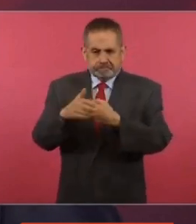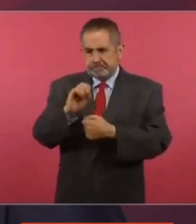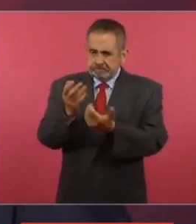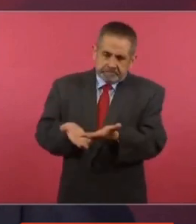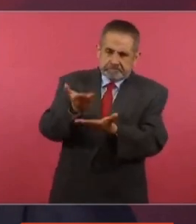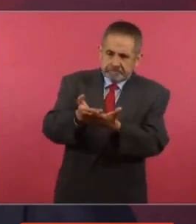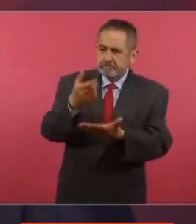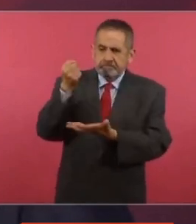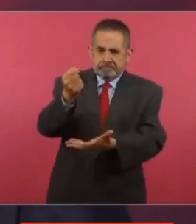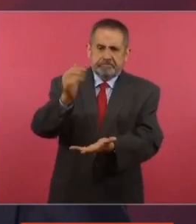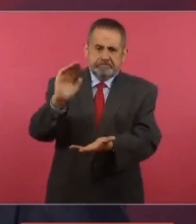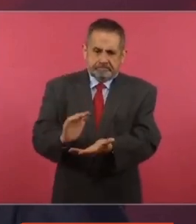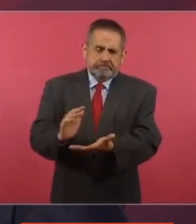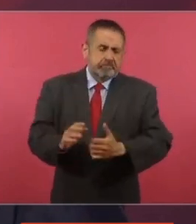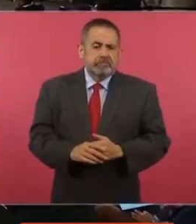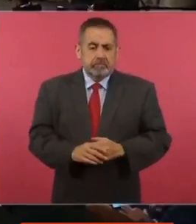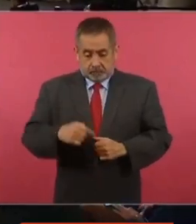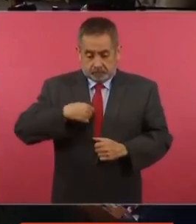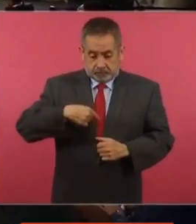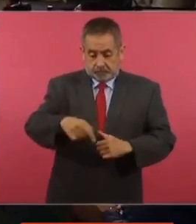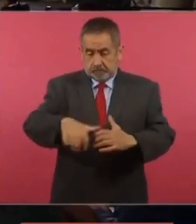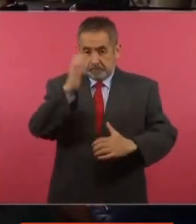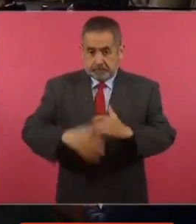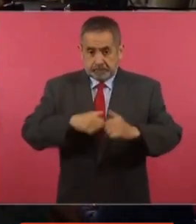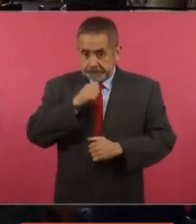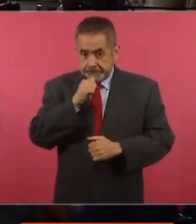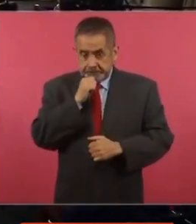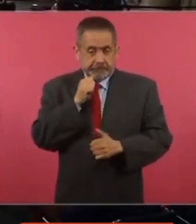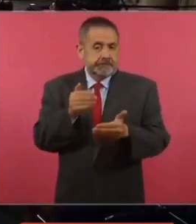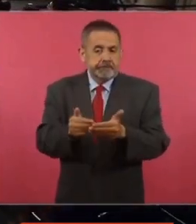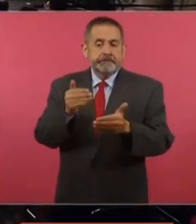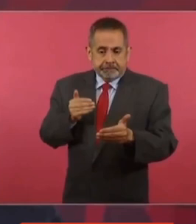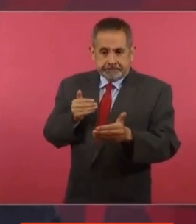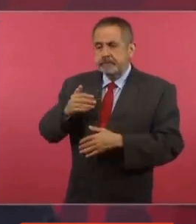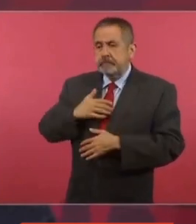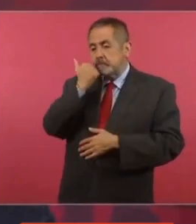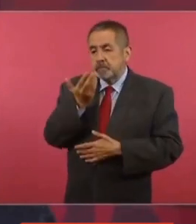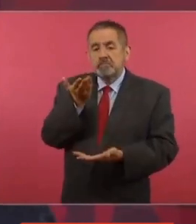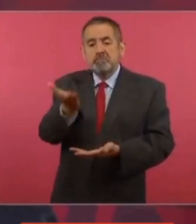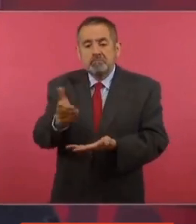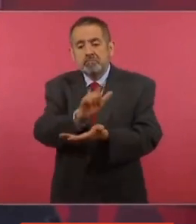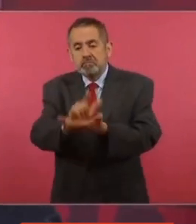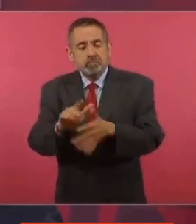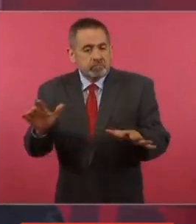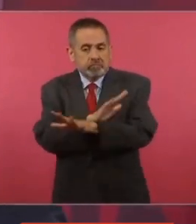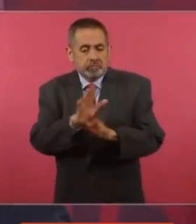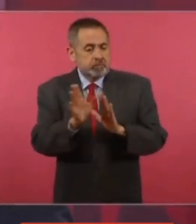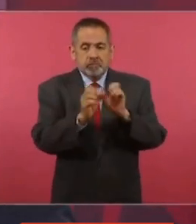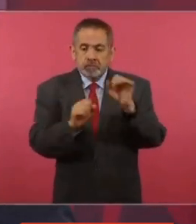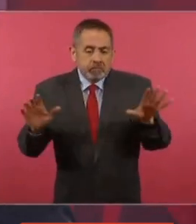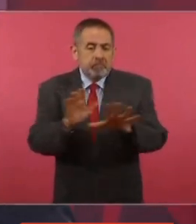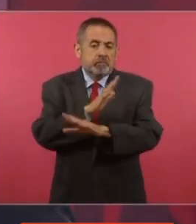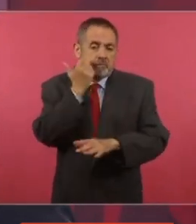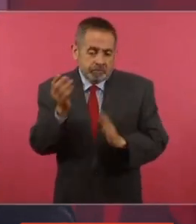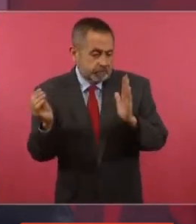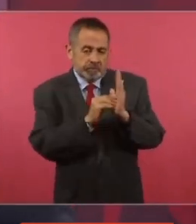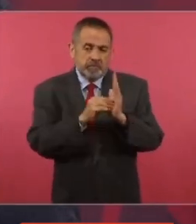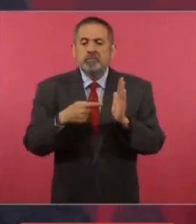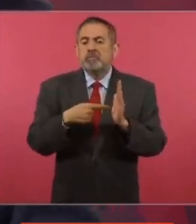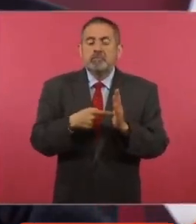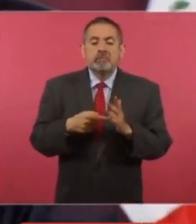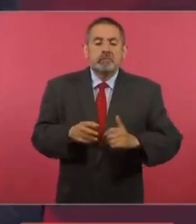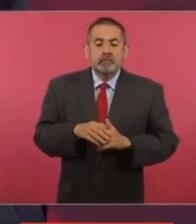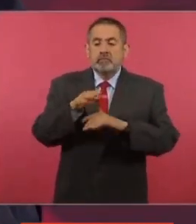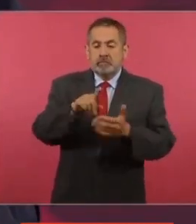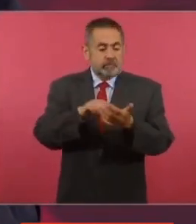porque antes de que yo termine voy a enviar una iniciativa de reforma a la constitución en